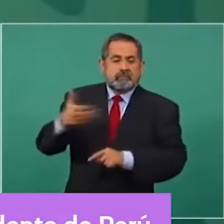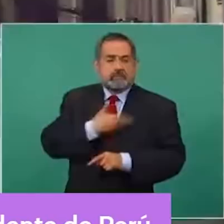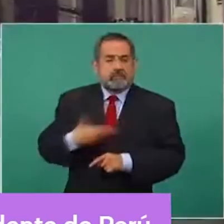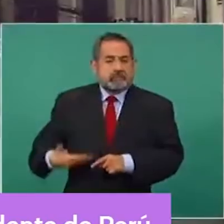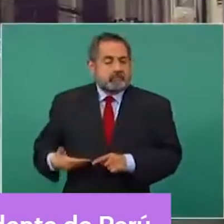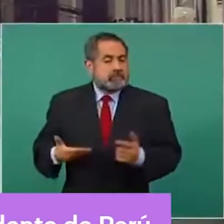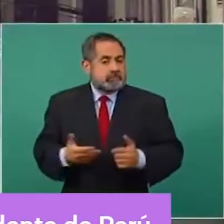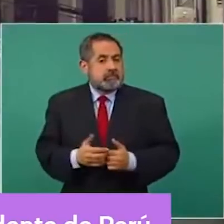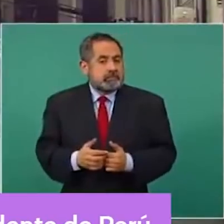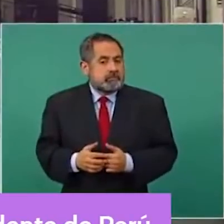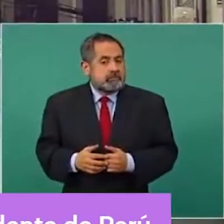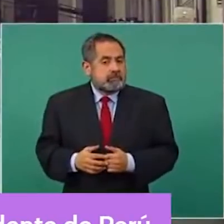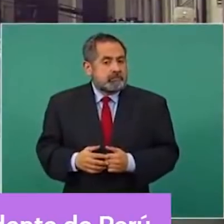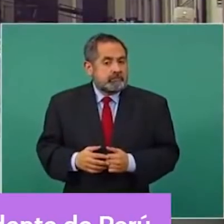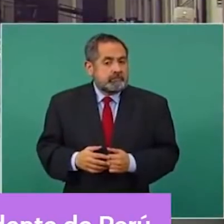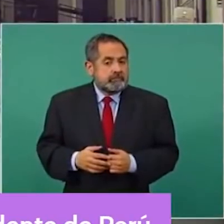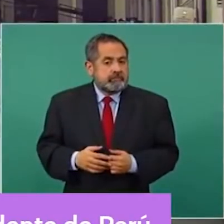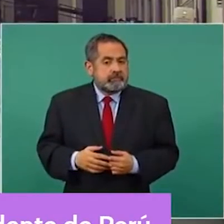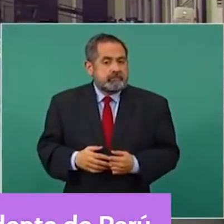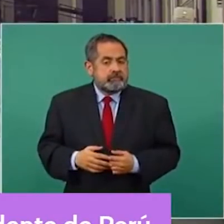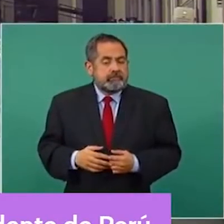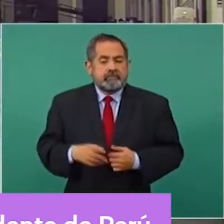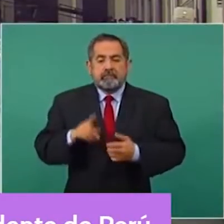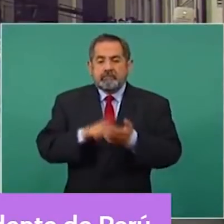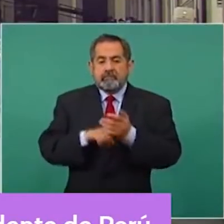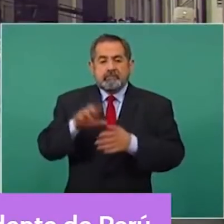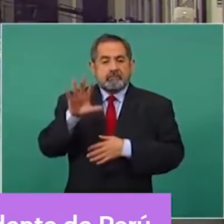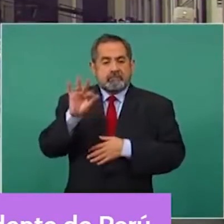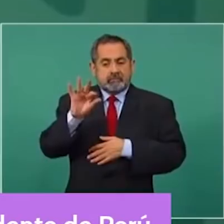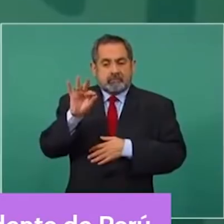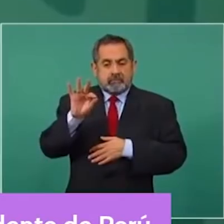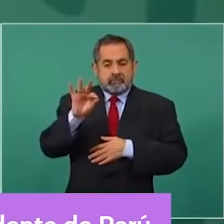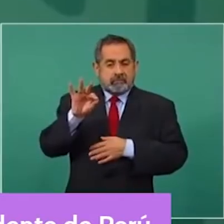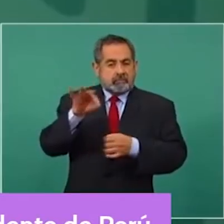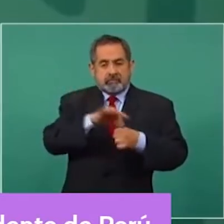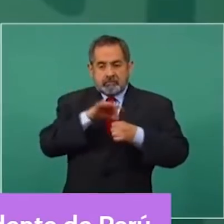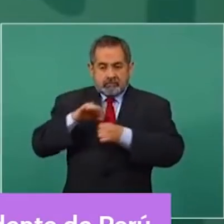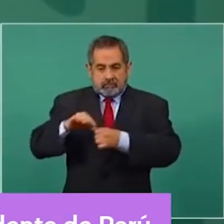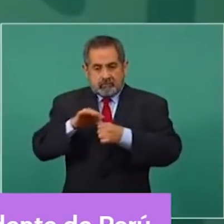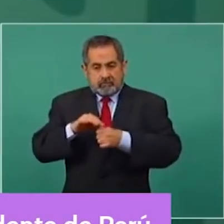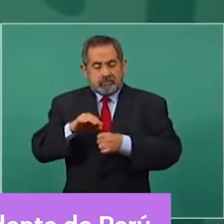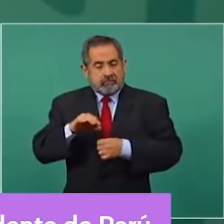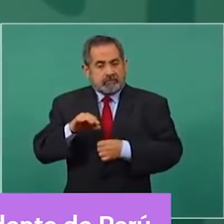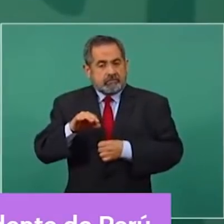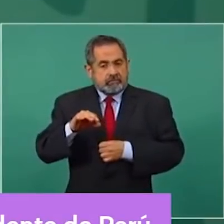Y con el 40%